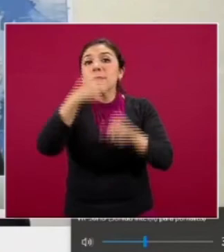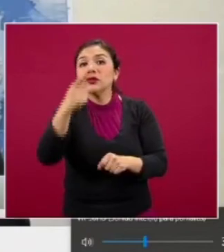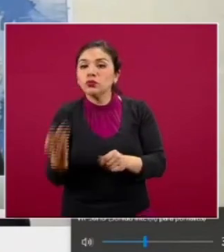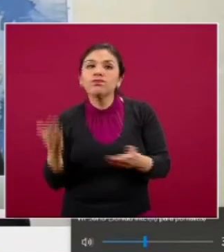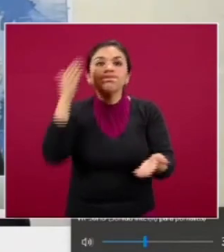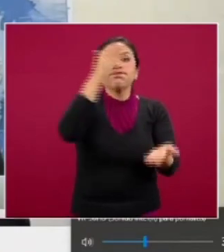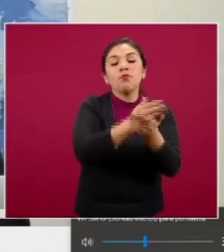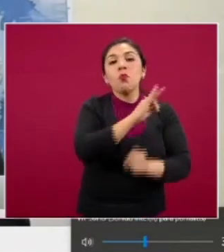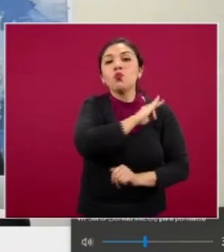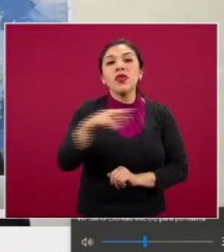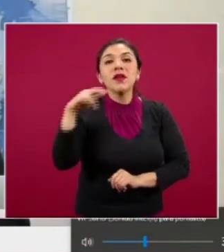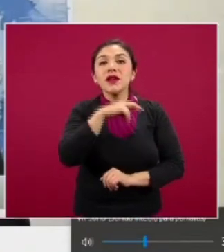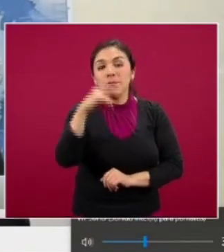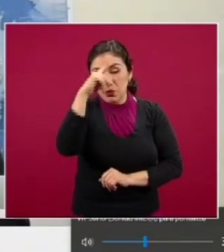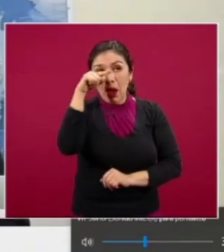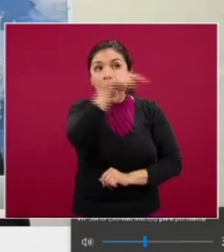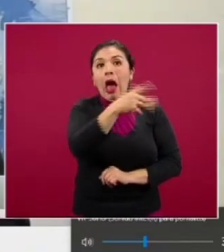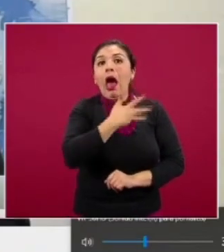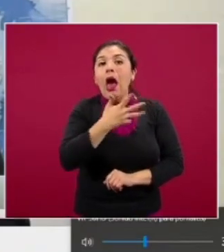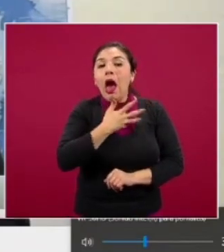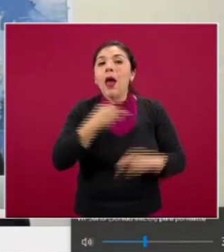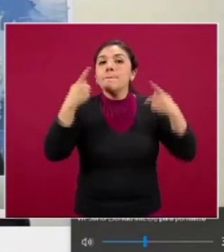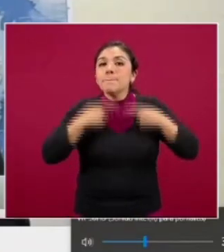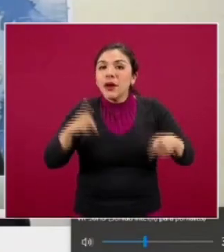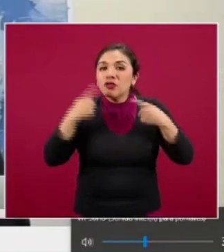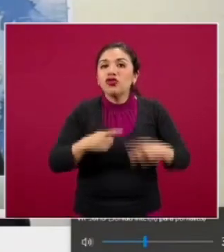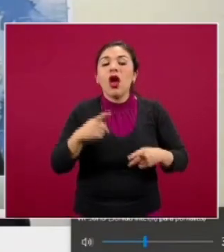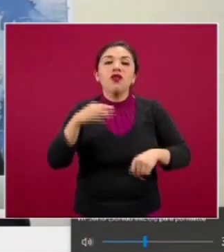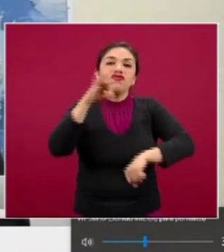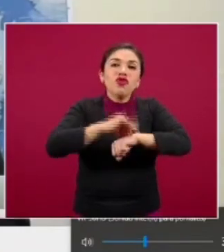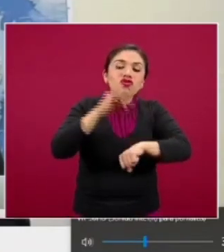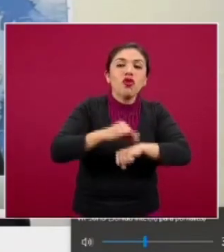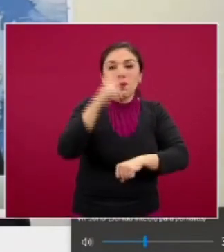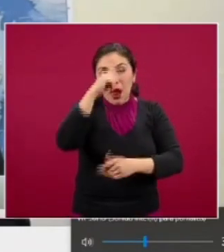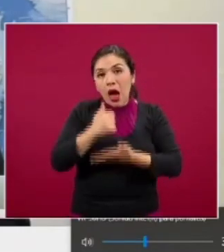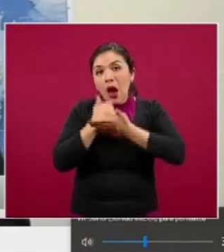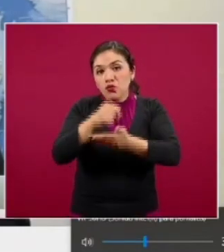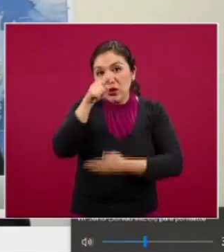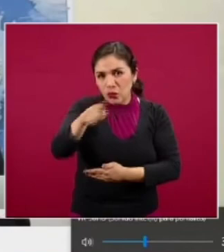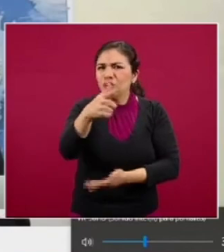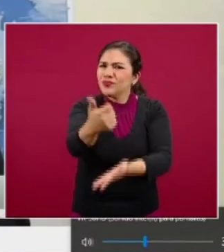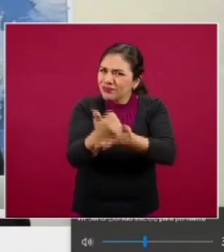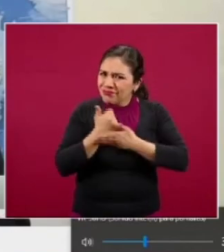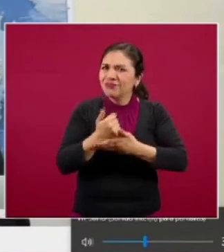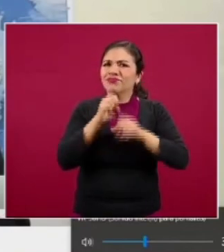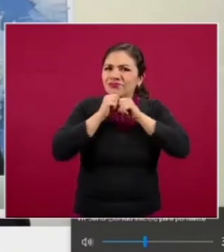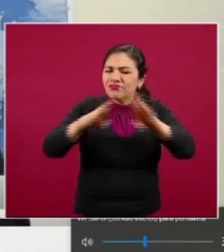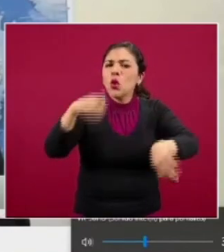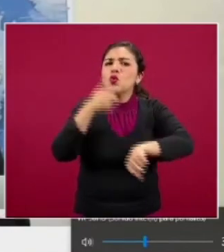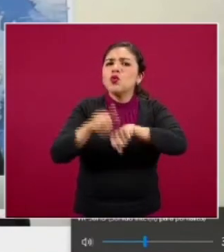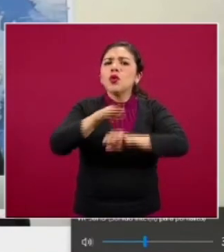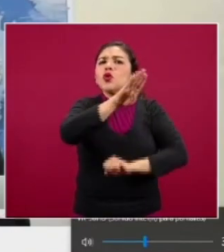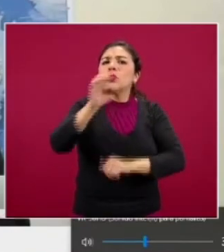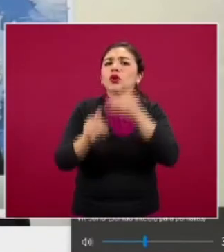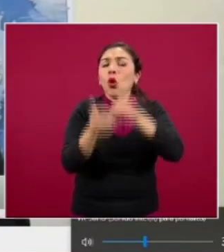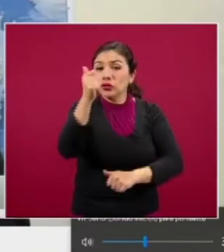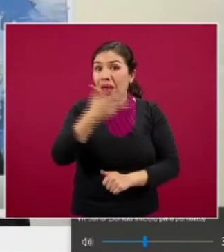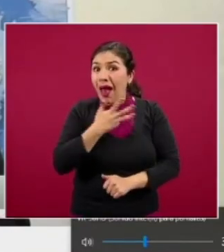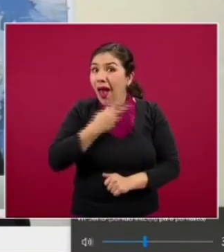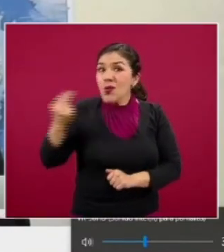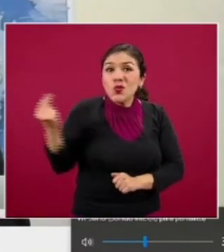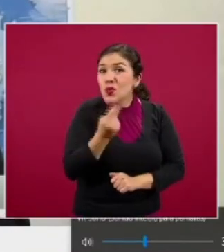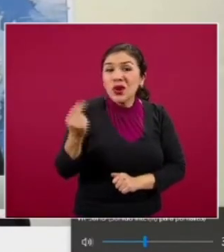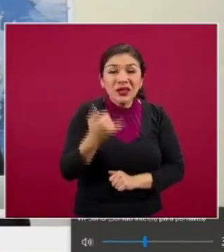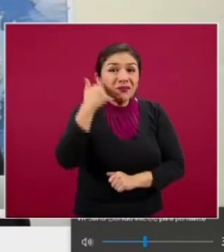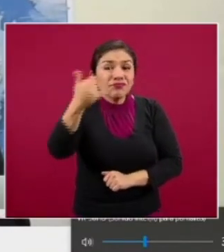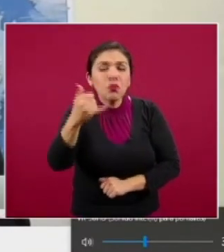que puede tener una cama y personal disponible. Por favor, ayúdenos a difundir 911. Si tiene una urgencia